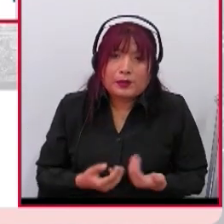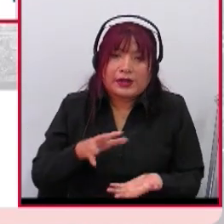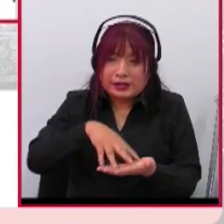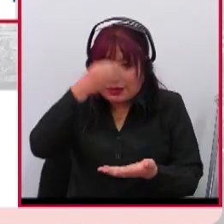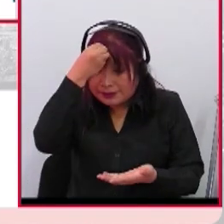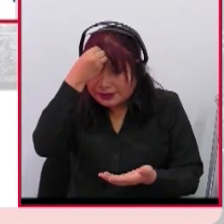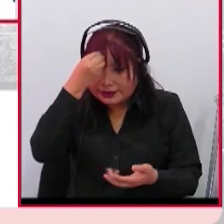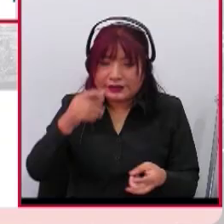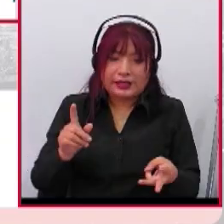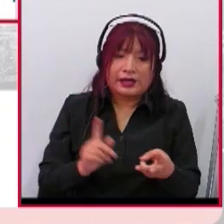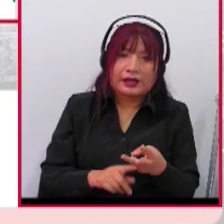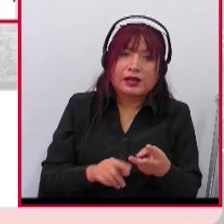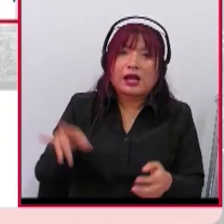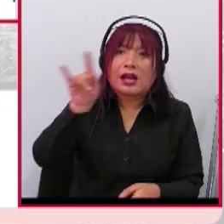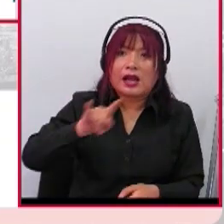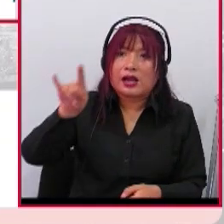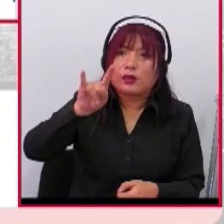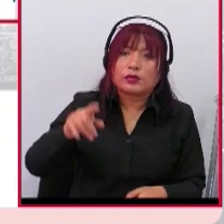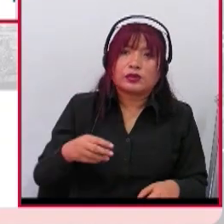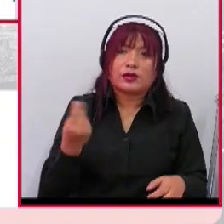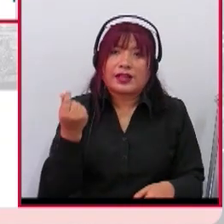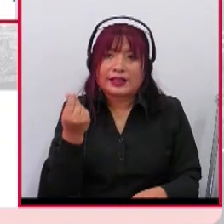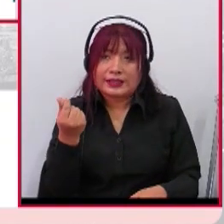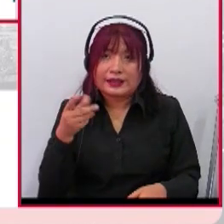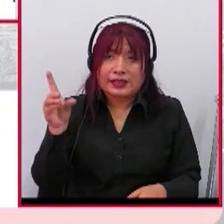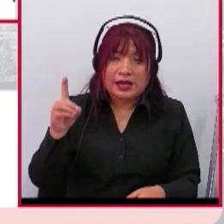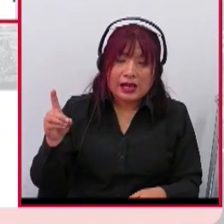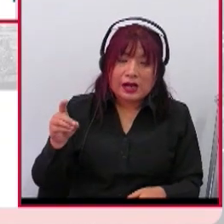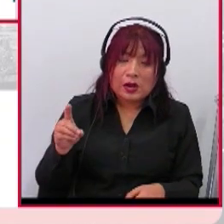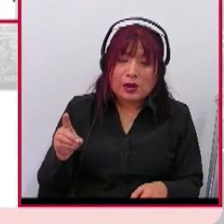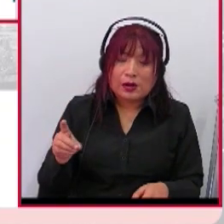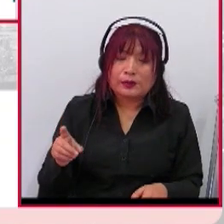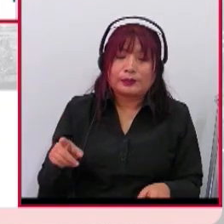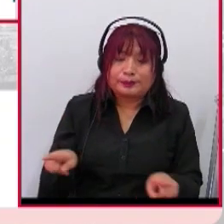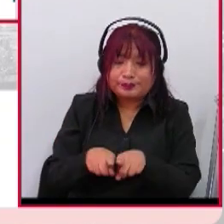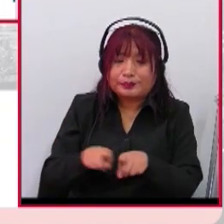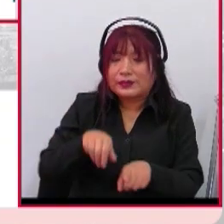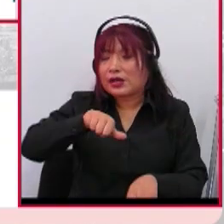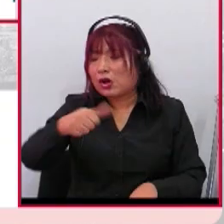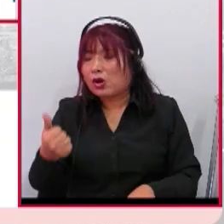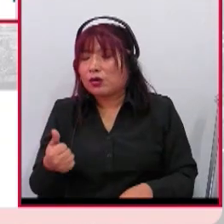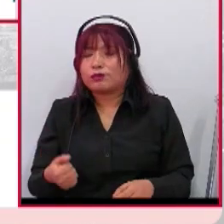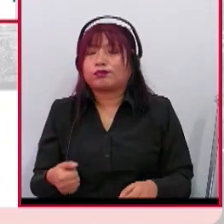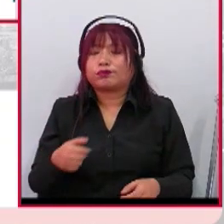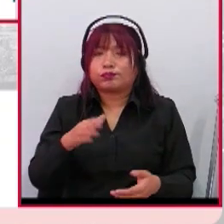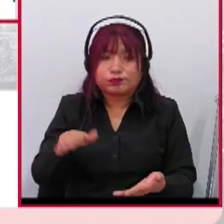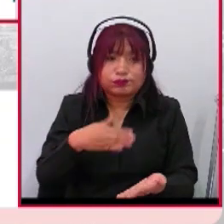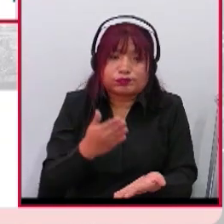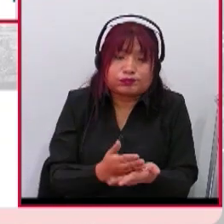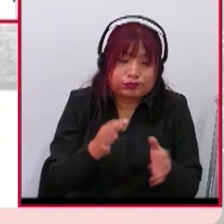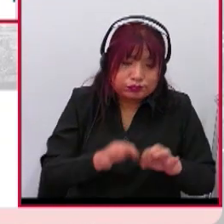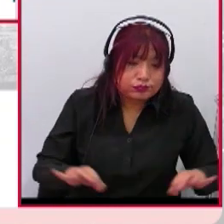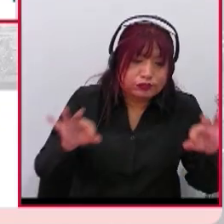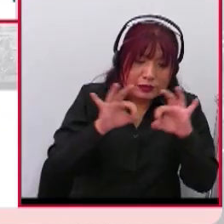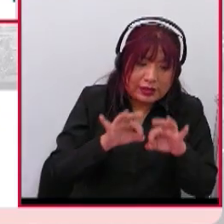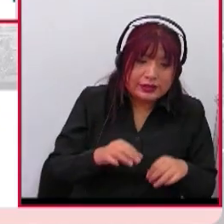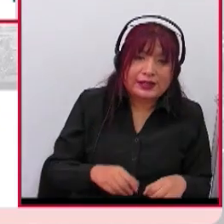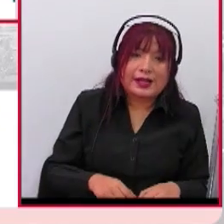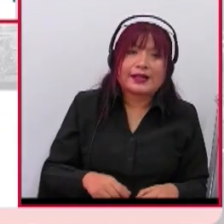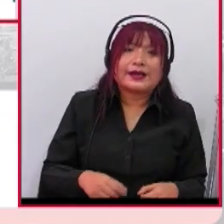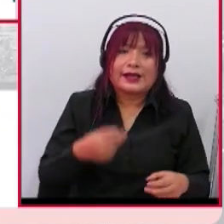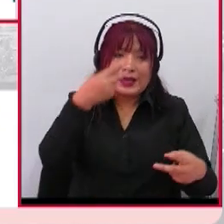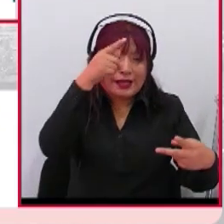presupuesto y otro aspecto importante era identificar causas antes de la puesta en